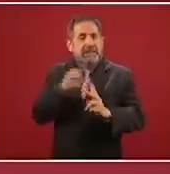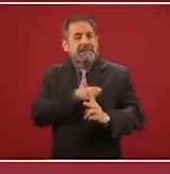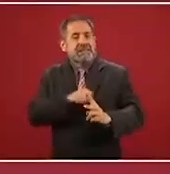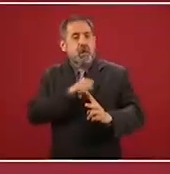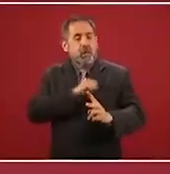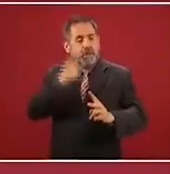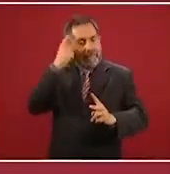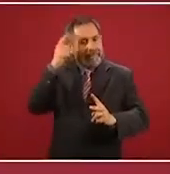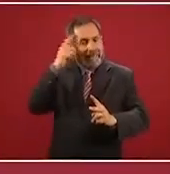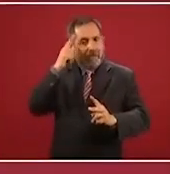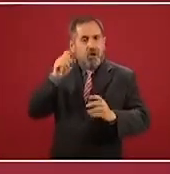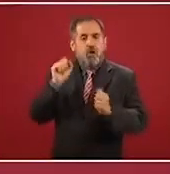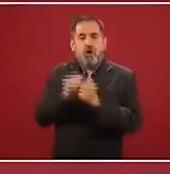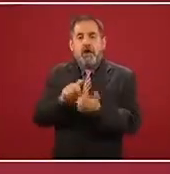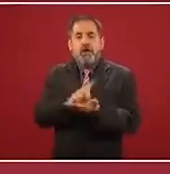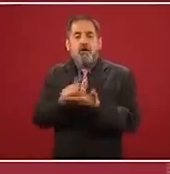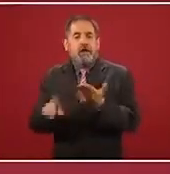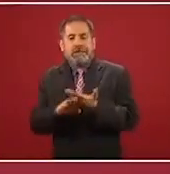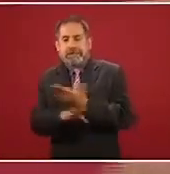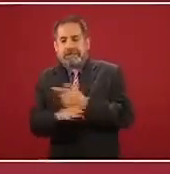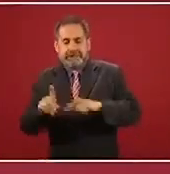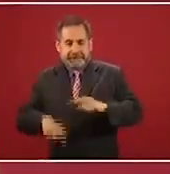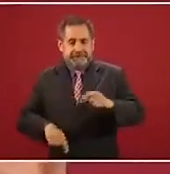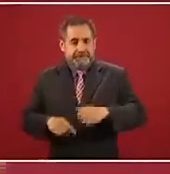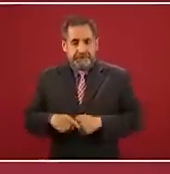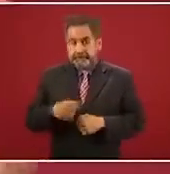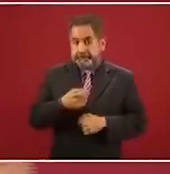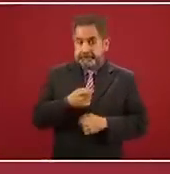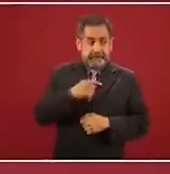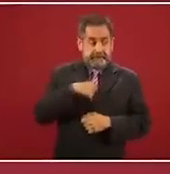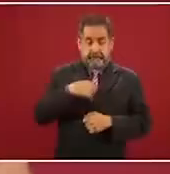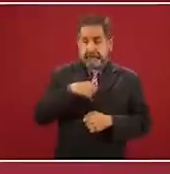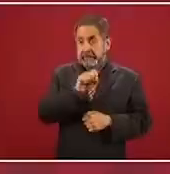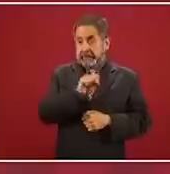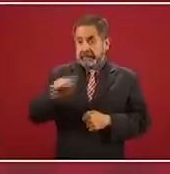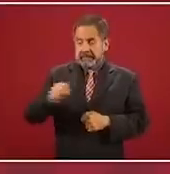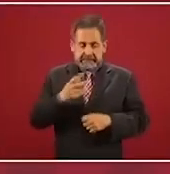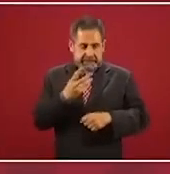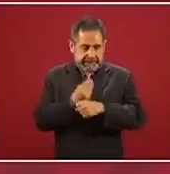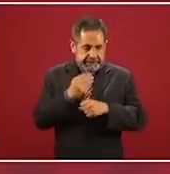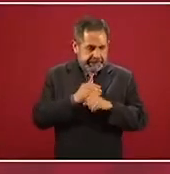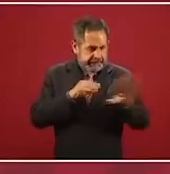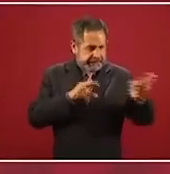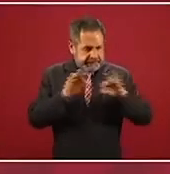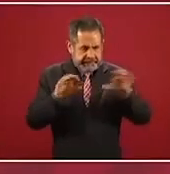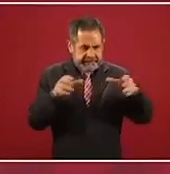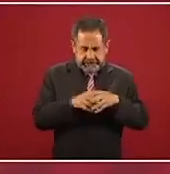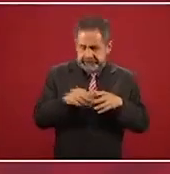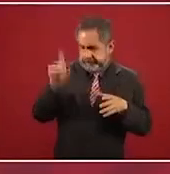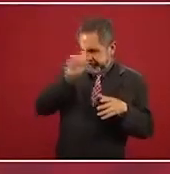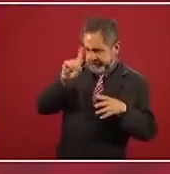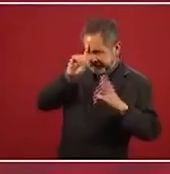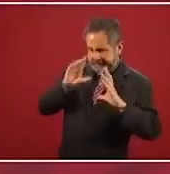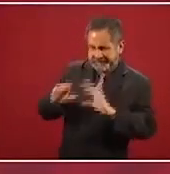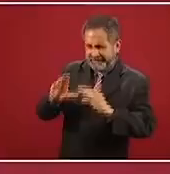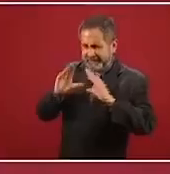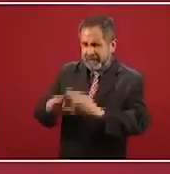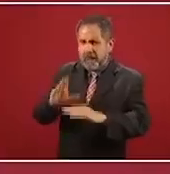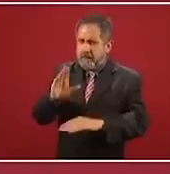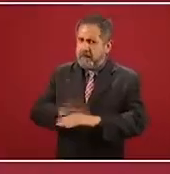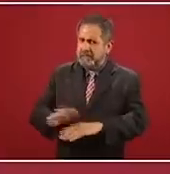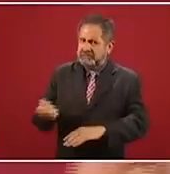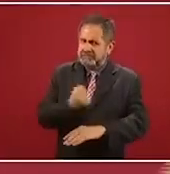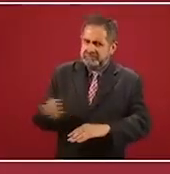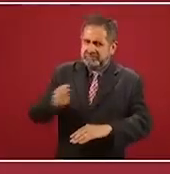adicciones, en la Secretaría de Salud estamos integrando estos campos de salud mental y adicciones para que sean mucho más